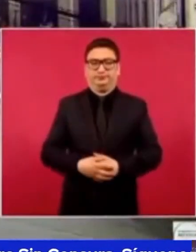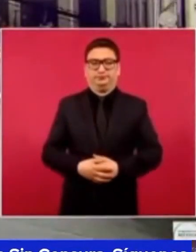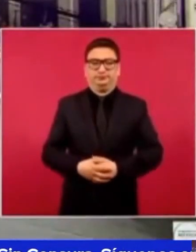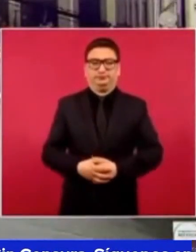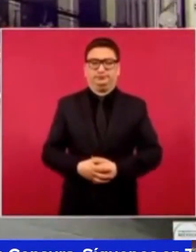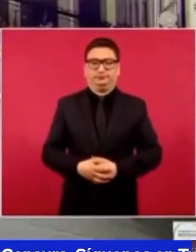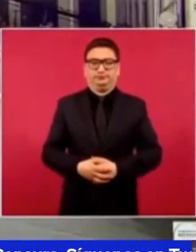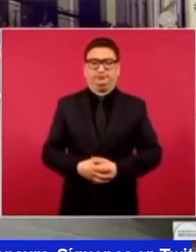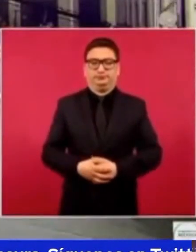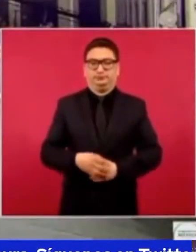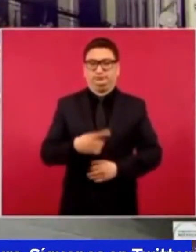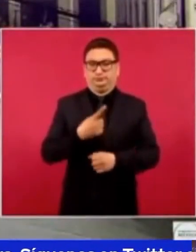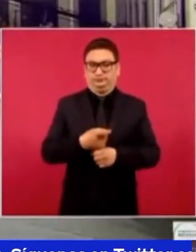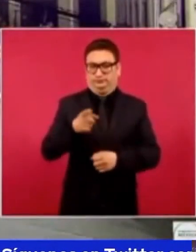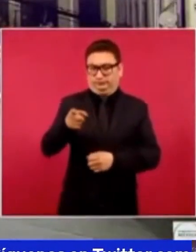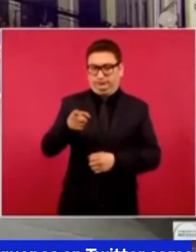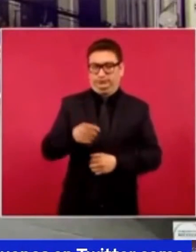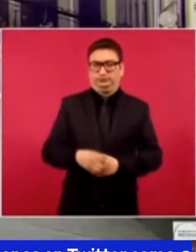La primera.